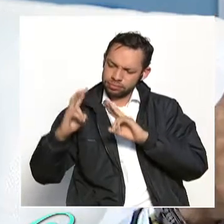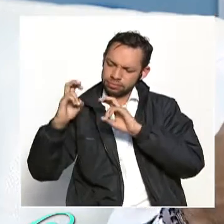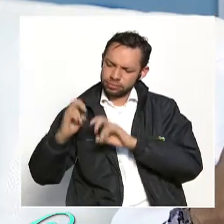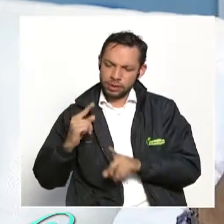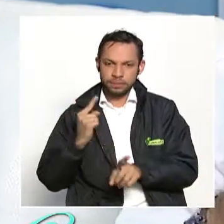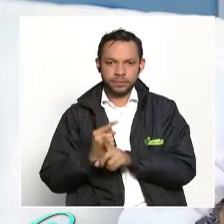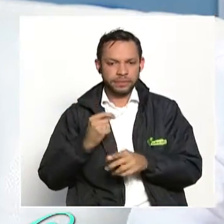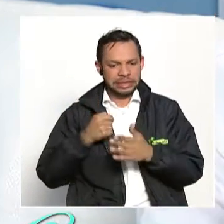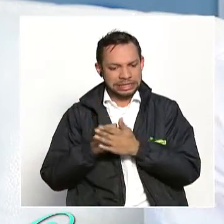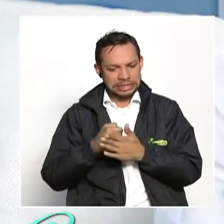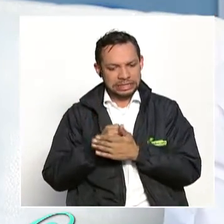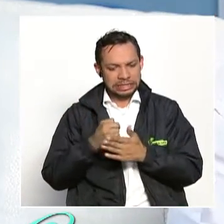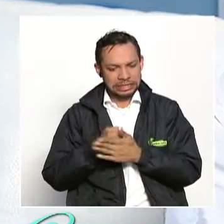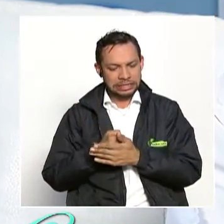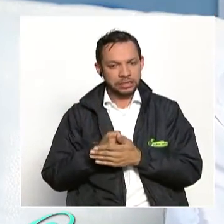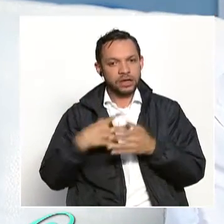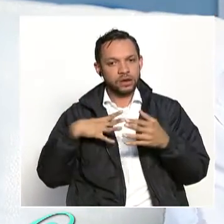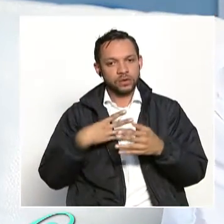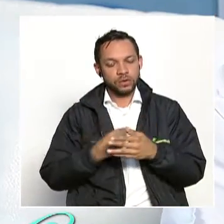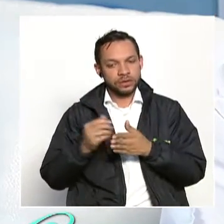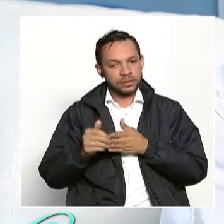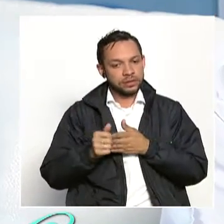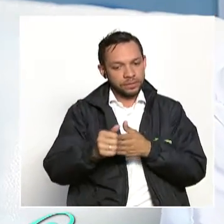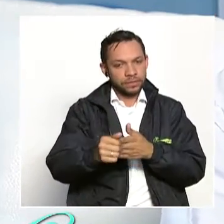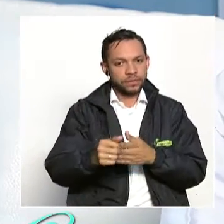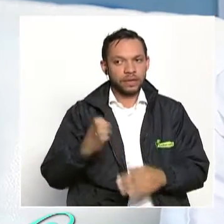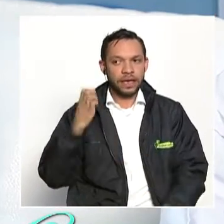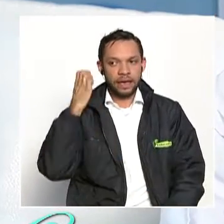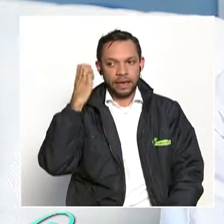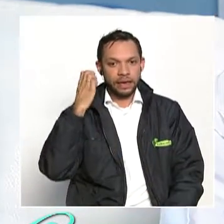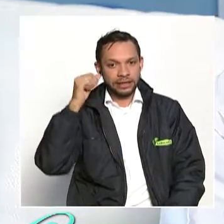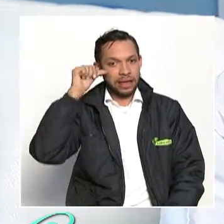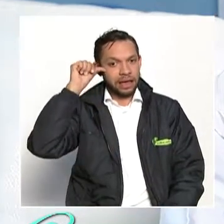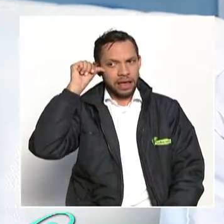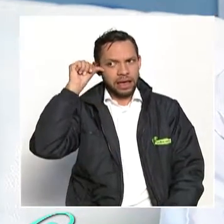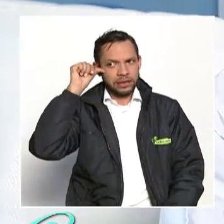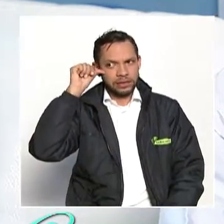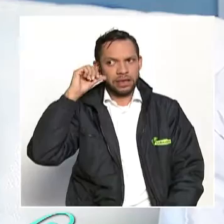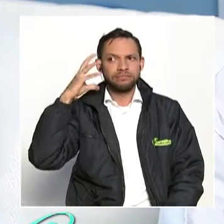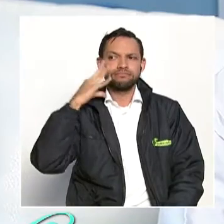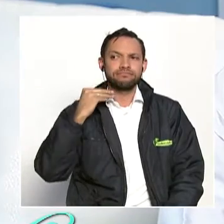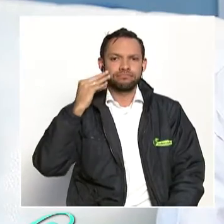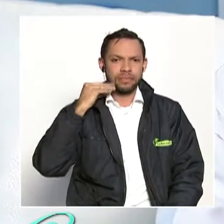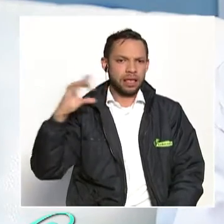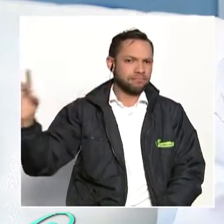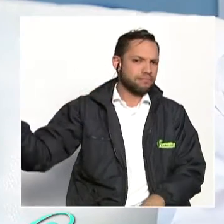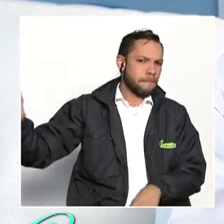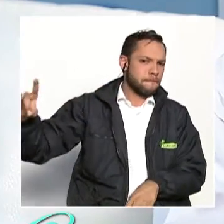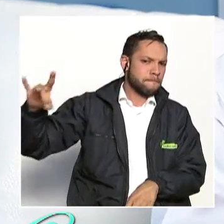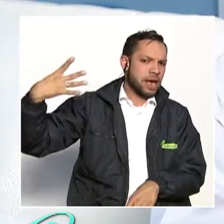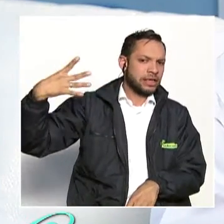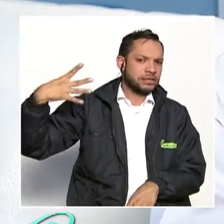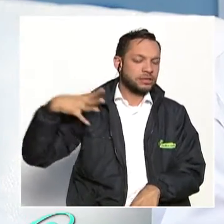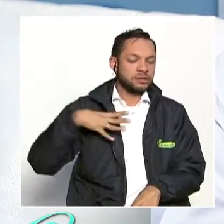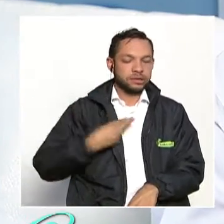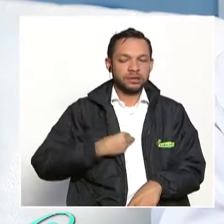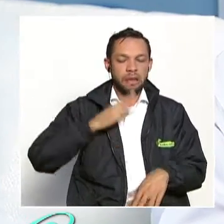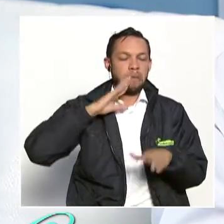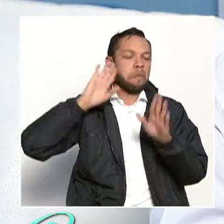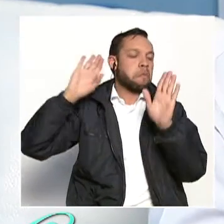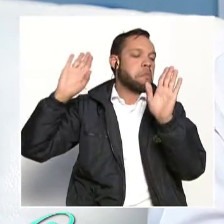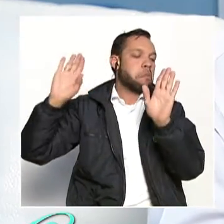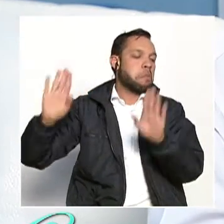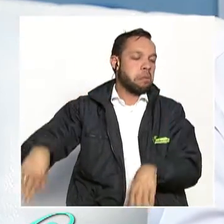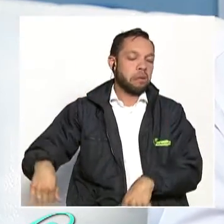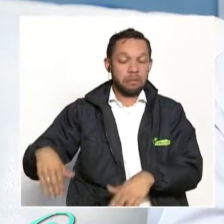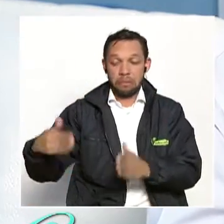insisto, el Oriente a nosotros nos lleva 5.000 años de ventaja en medicina. Y infortunadamente no hemos